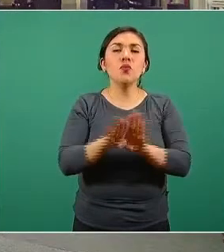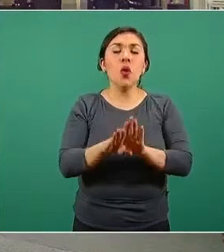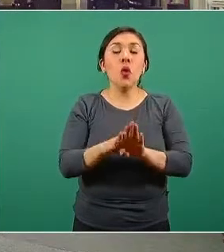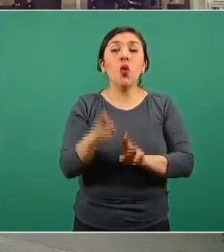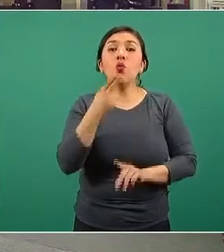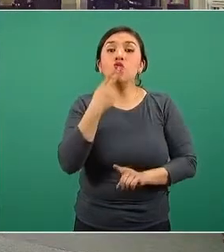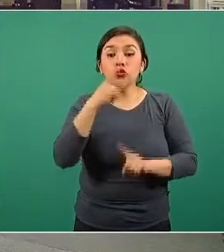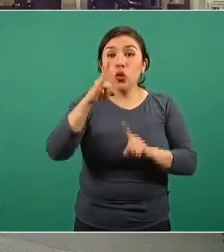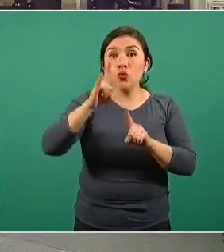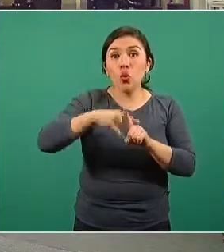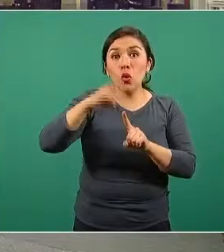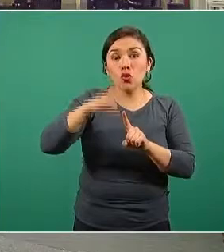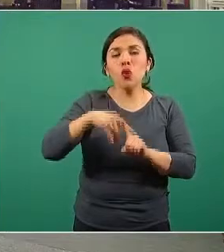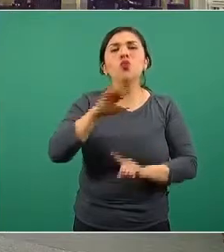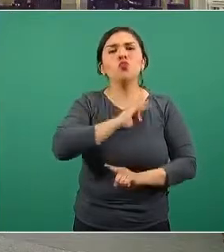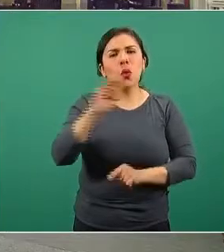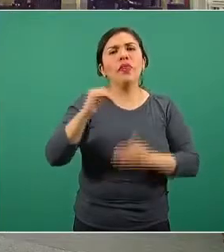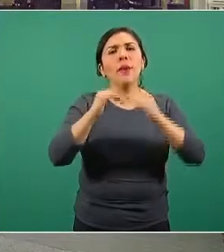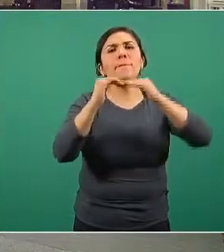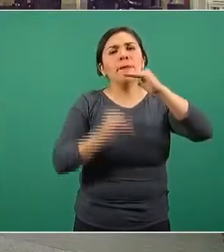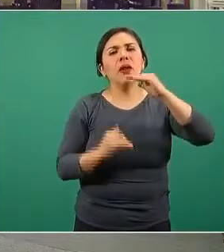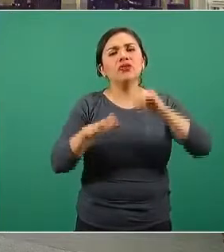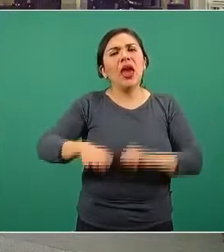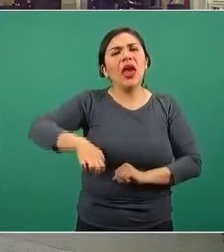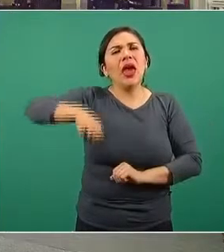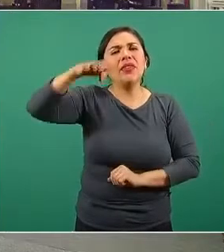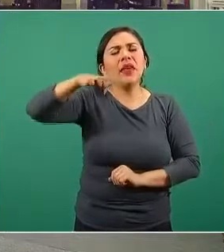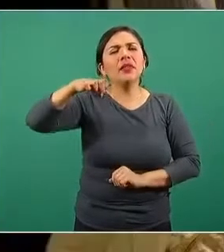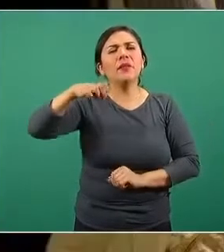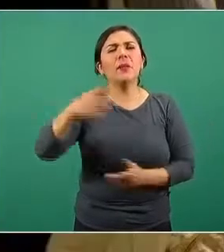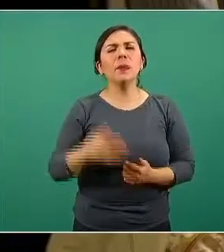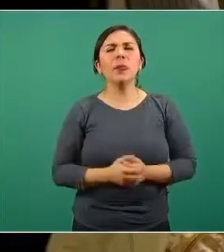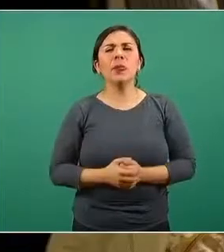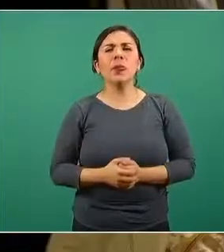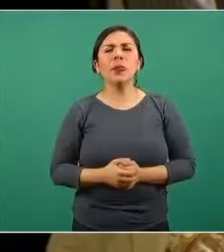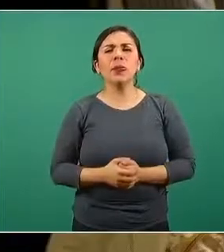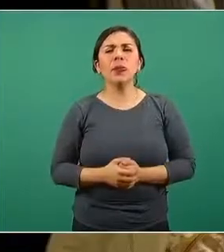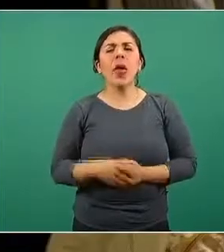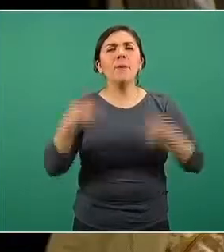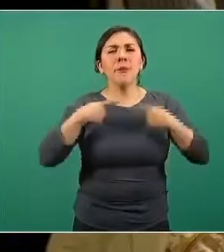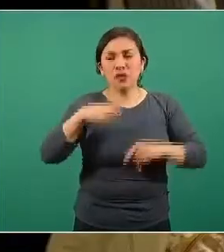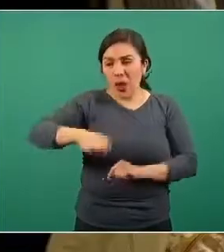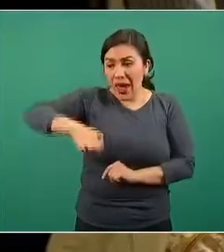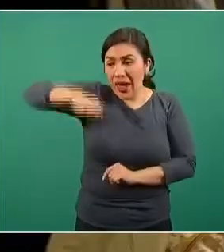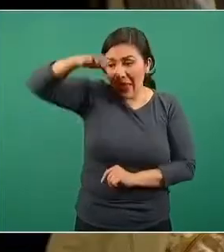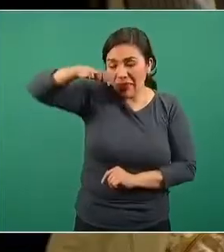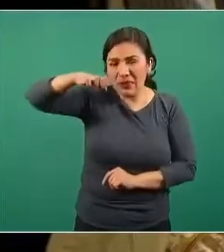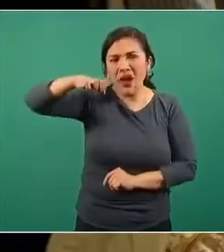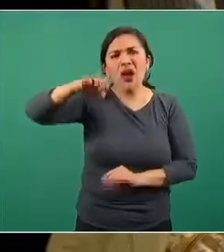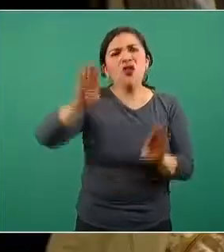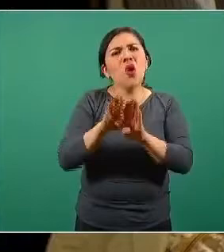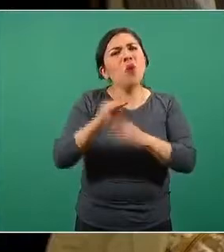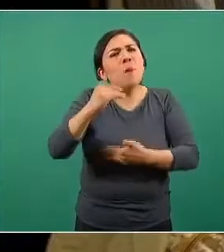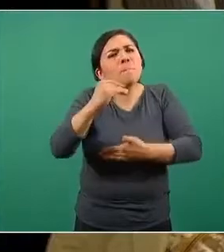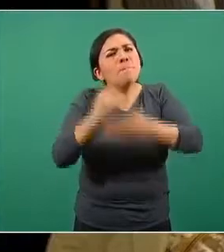de condón disminuye a avanzada la edad de las personas involucradas en la relación sexual. Entonces, eso